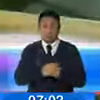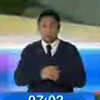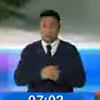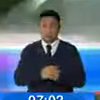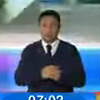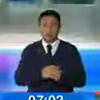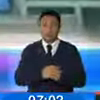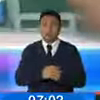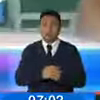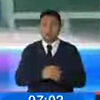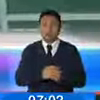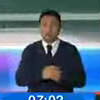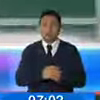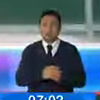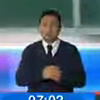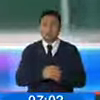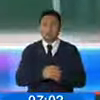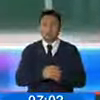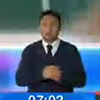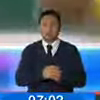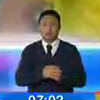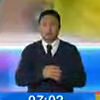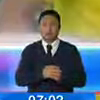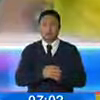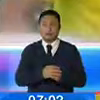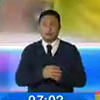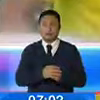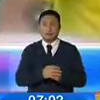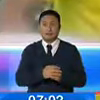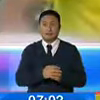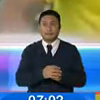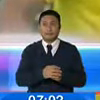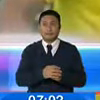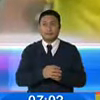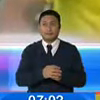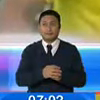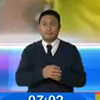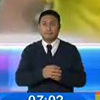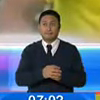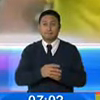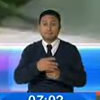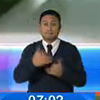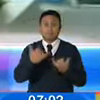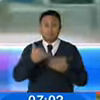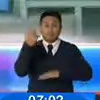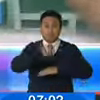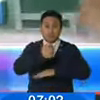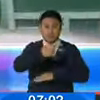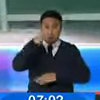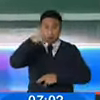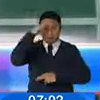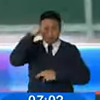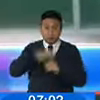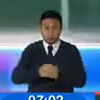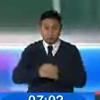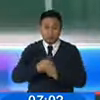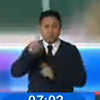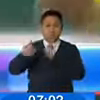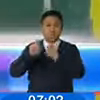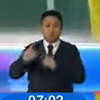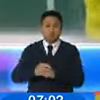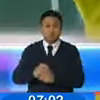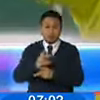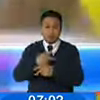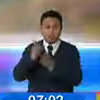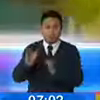de Quito del partido Alianza País, Héctor Cueva. Durante todo el día este noticiero ha tratado de comunicarse con el concejal para obtener una